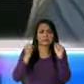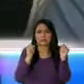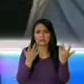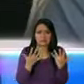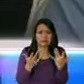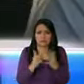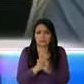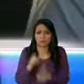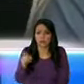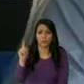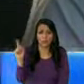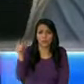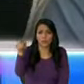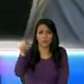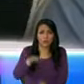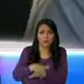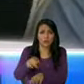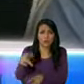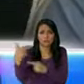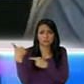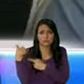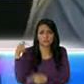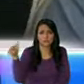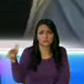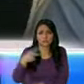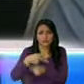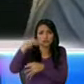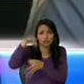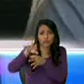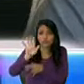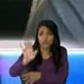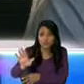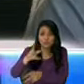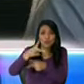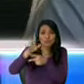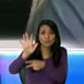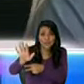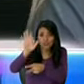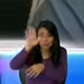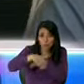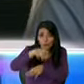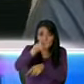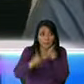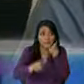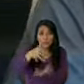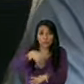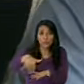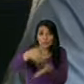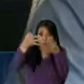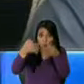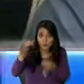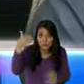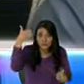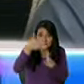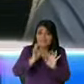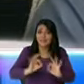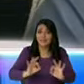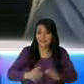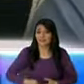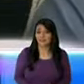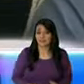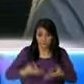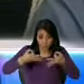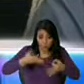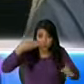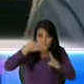único responsable. No hay más responsables que ellos. No están cumpliendo su misión. No están